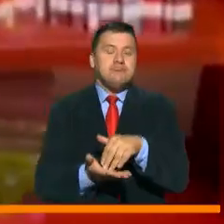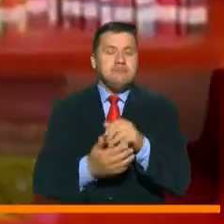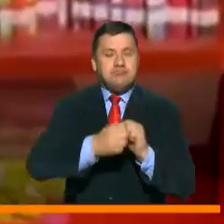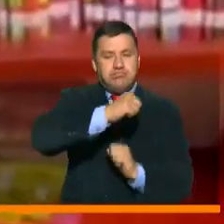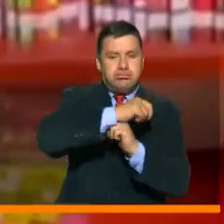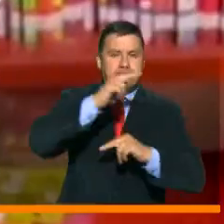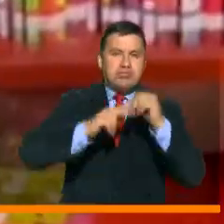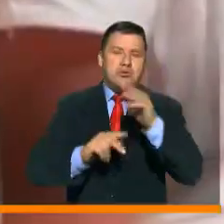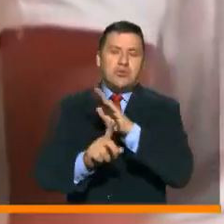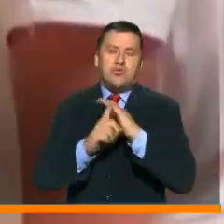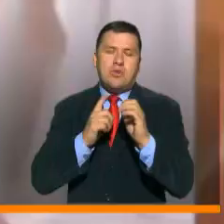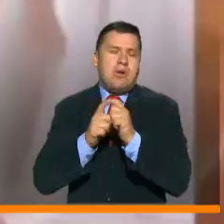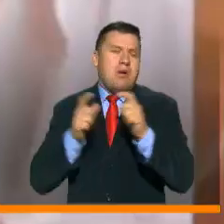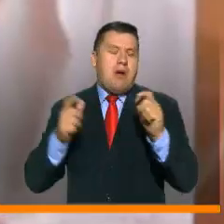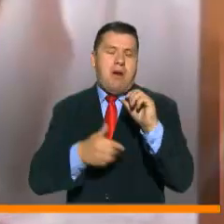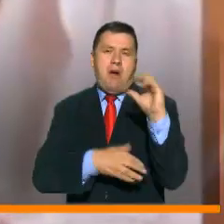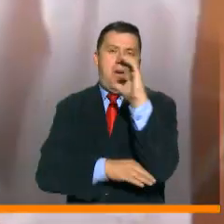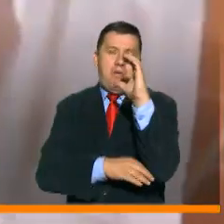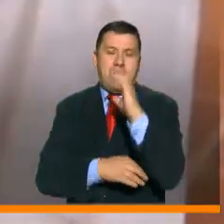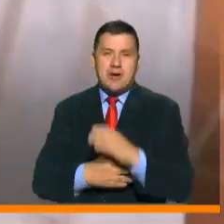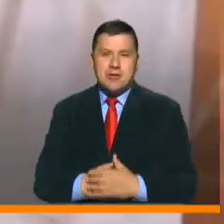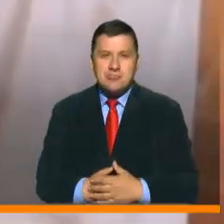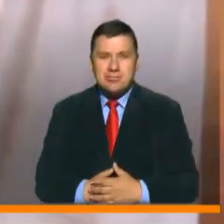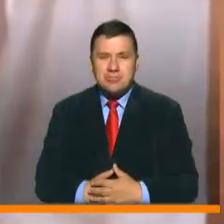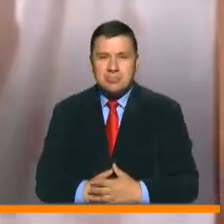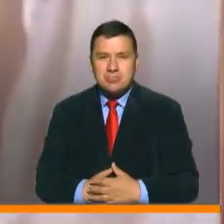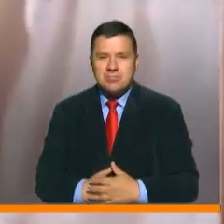infraestructura cultural más grande de colombia